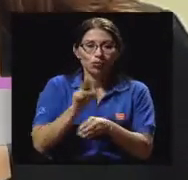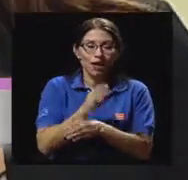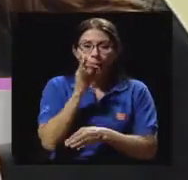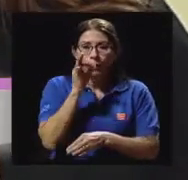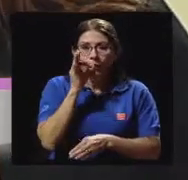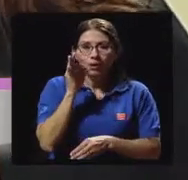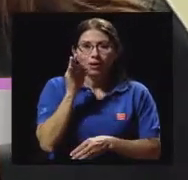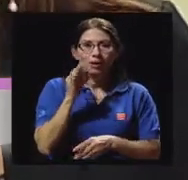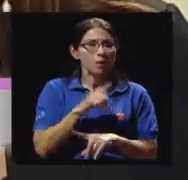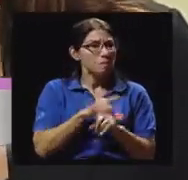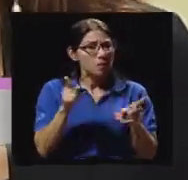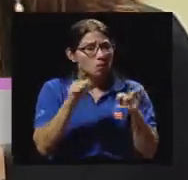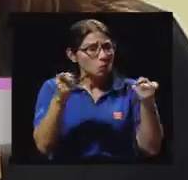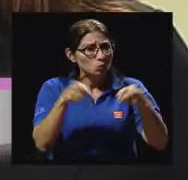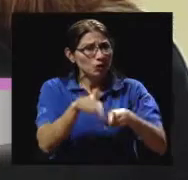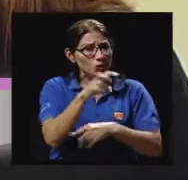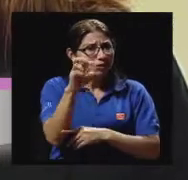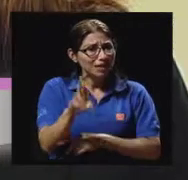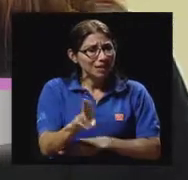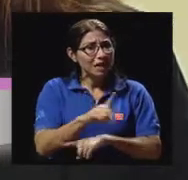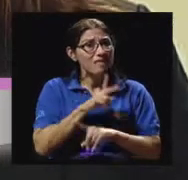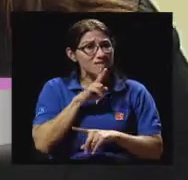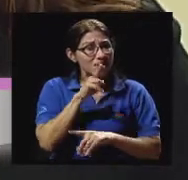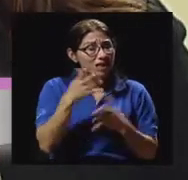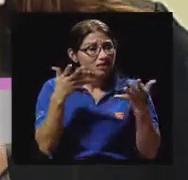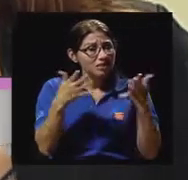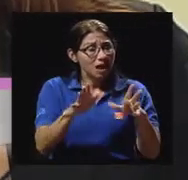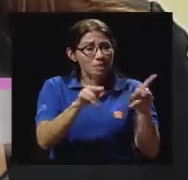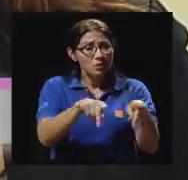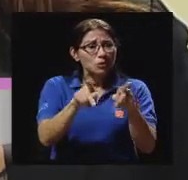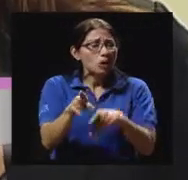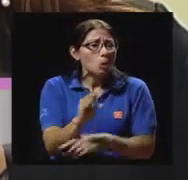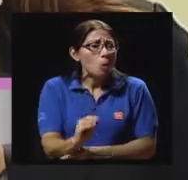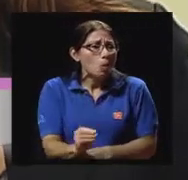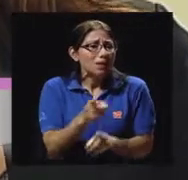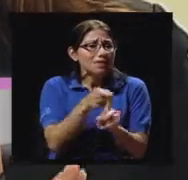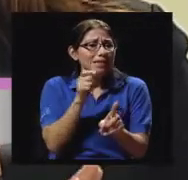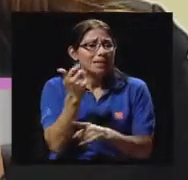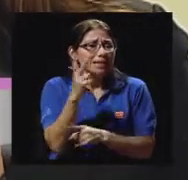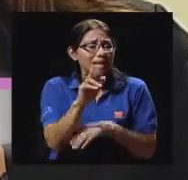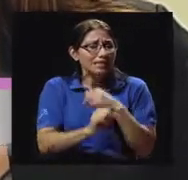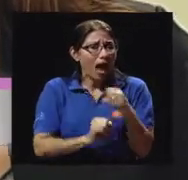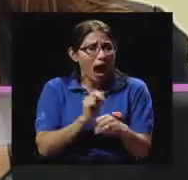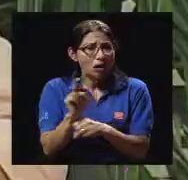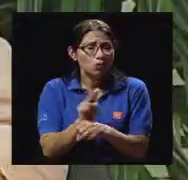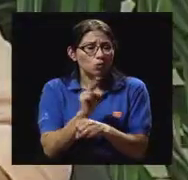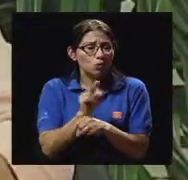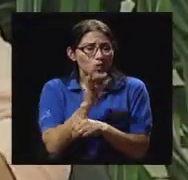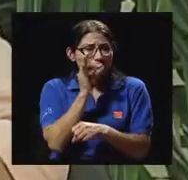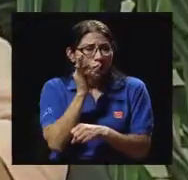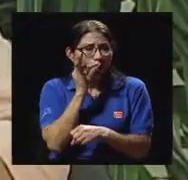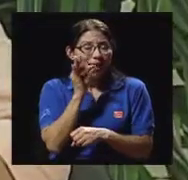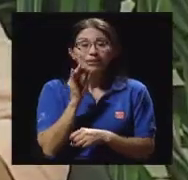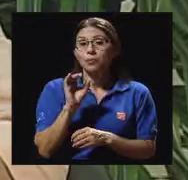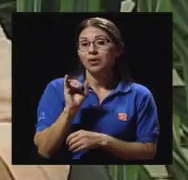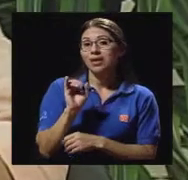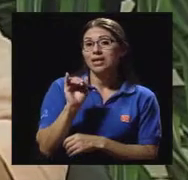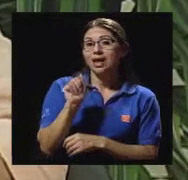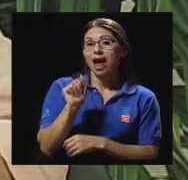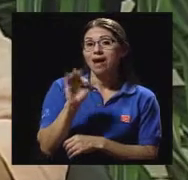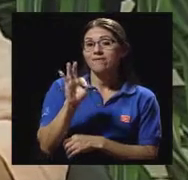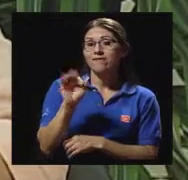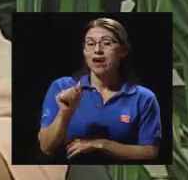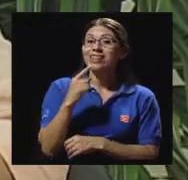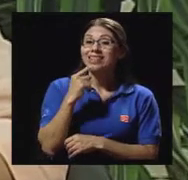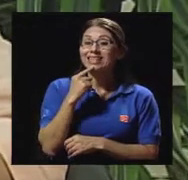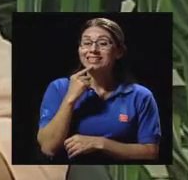no sucede desde mucho antes. Hay estudios, ¿verdad? Incluso con su experiencia en el IAFA, que de 13 años. Los datos que nos dice el IAFA es que